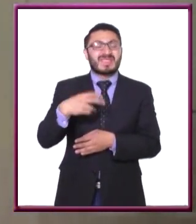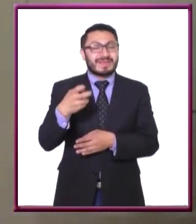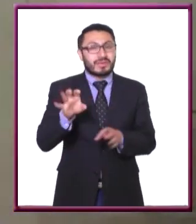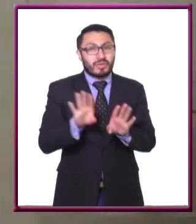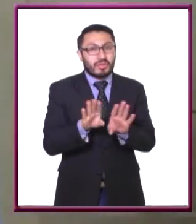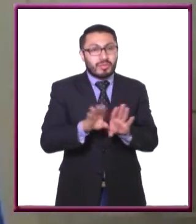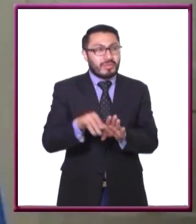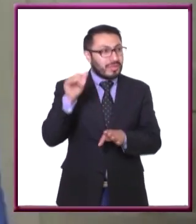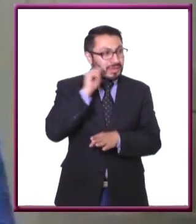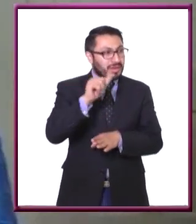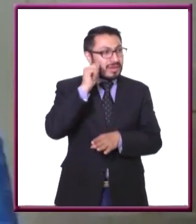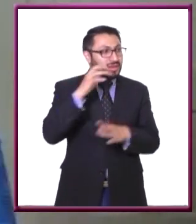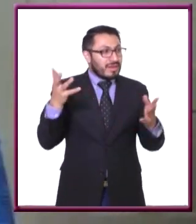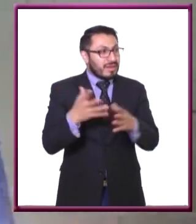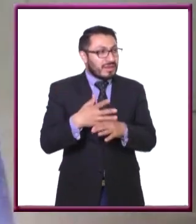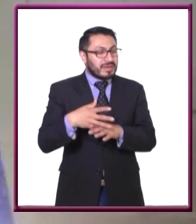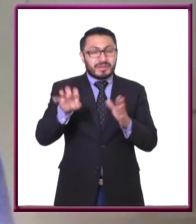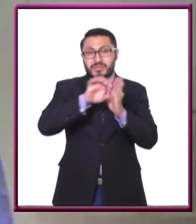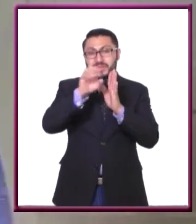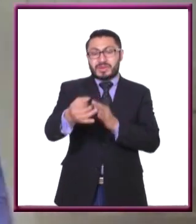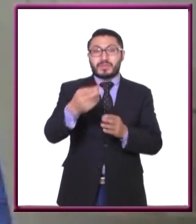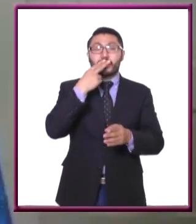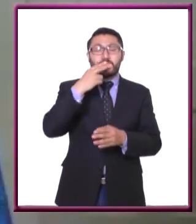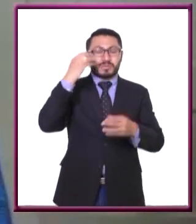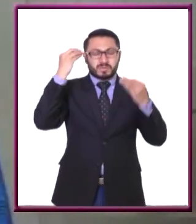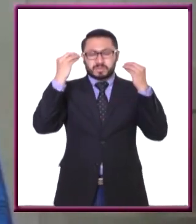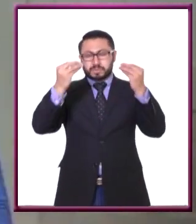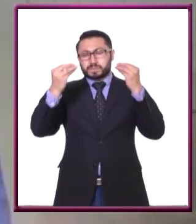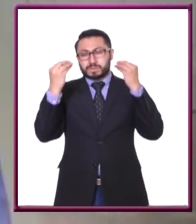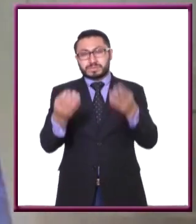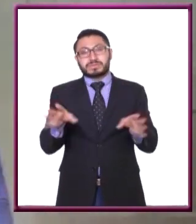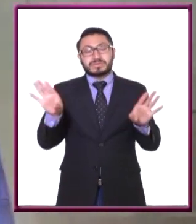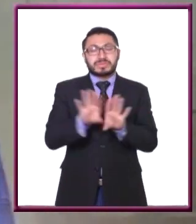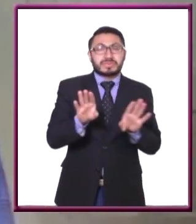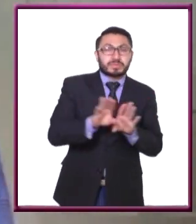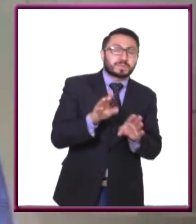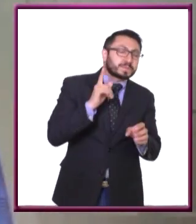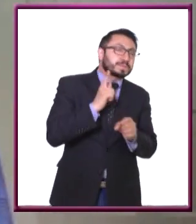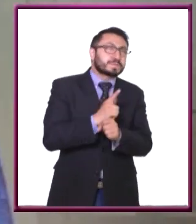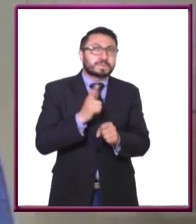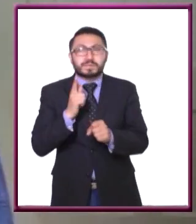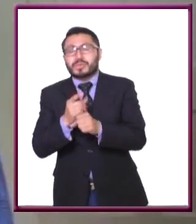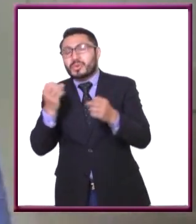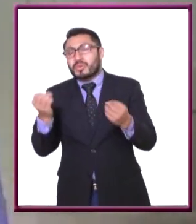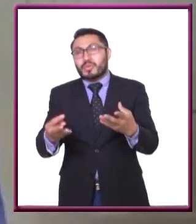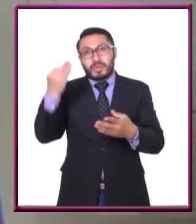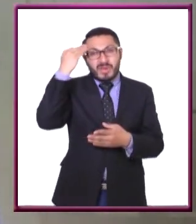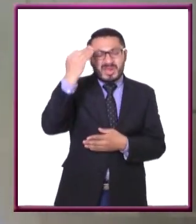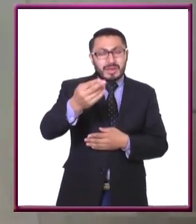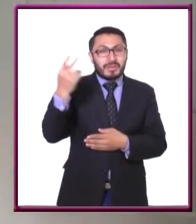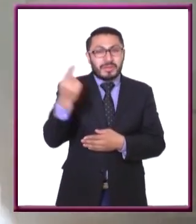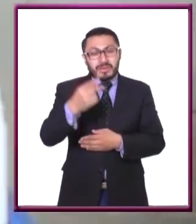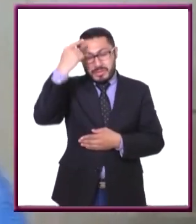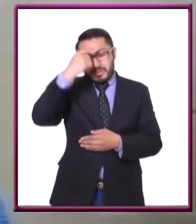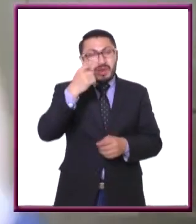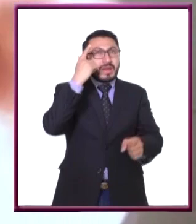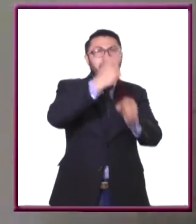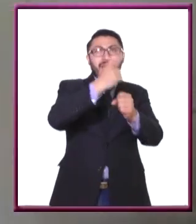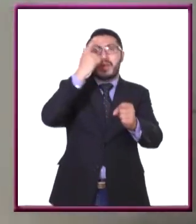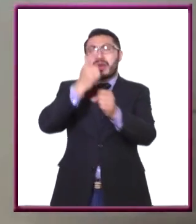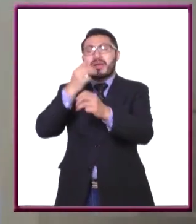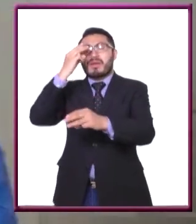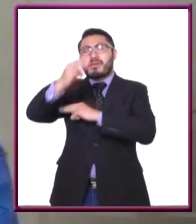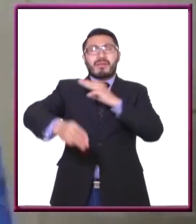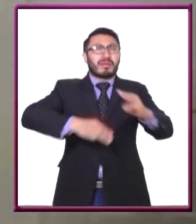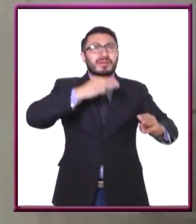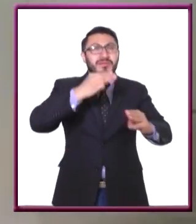así. Y también, por ejemplo, se usa muchísimo para estimar cuánto tiempo de telescopio necesito para detectar un